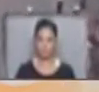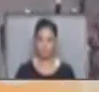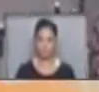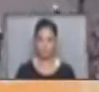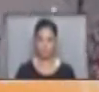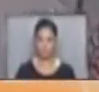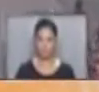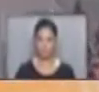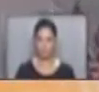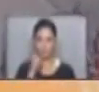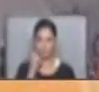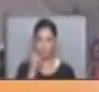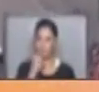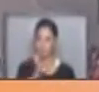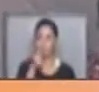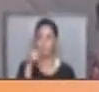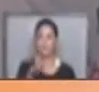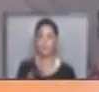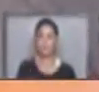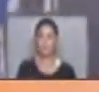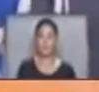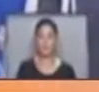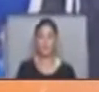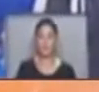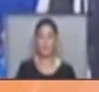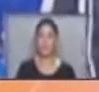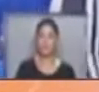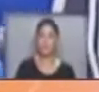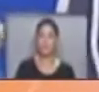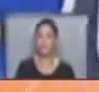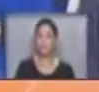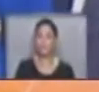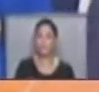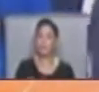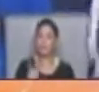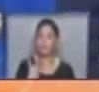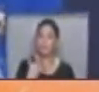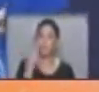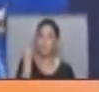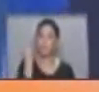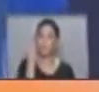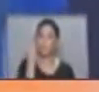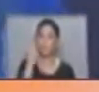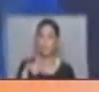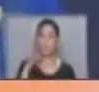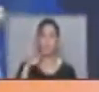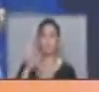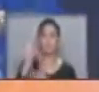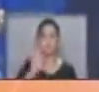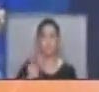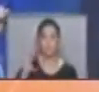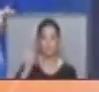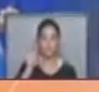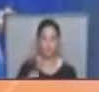con la presencia latente de los reyes. Los reyes tienen obligación de responder y